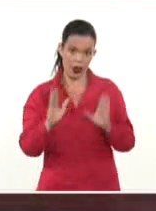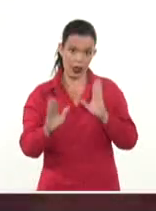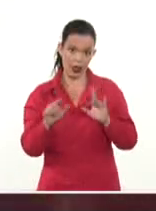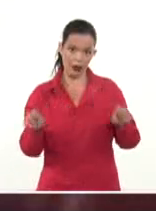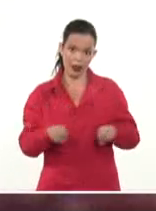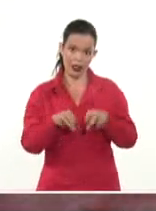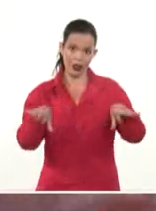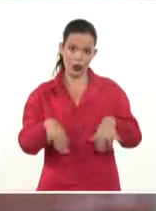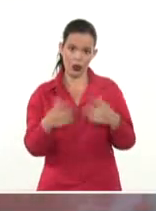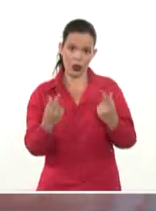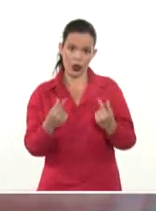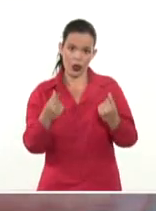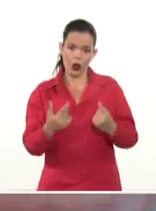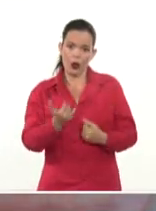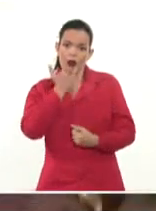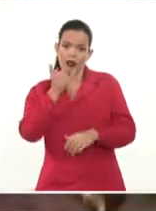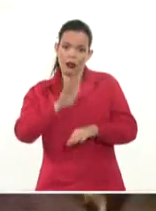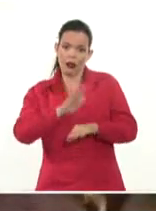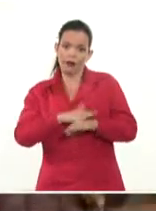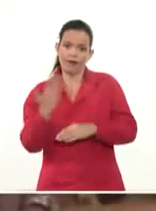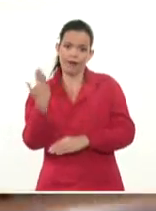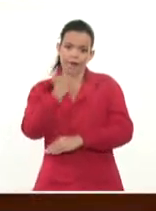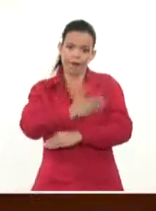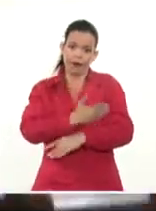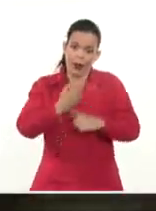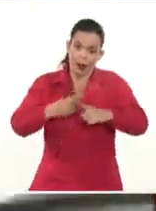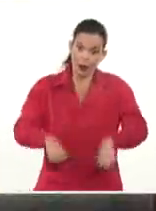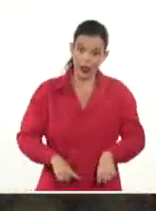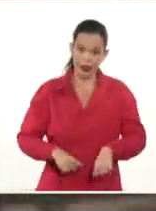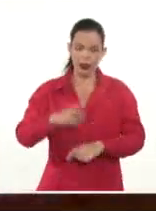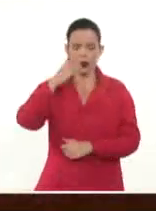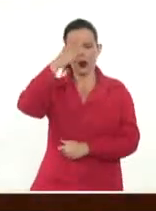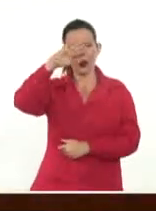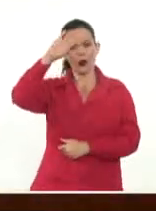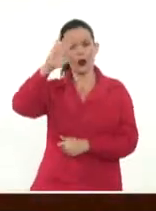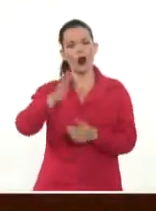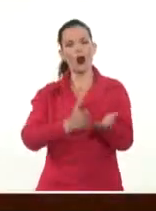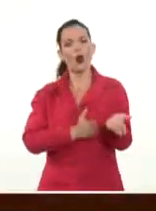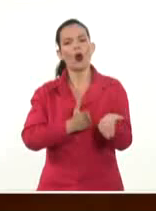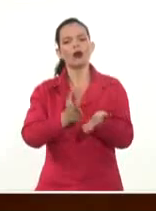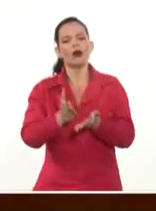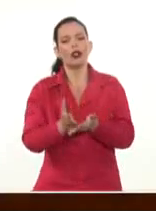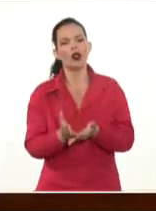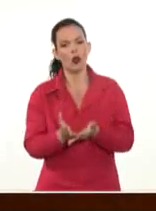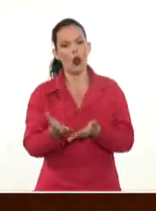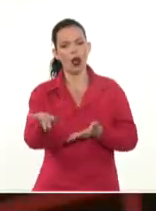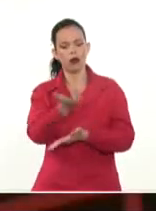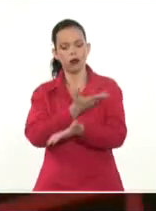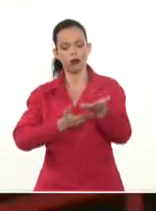por el injusto bloqueo que Estados Unidos impone a la isla, Cuba constituye para el mundo un atractivo mercado para el